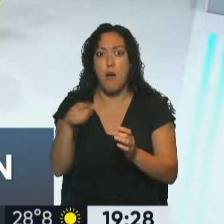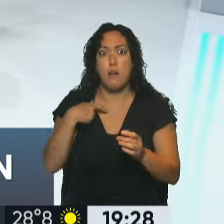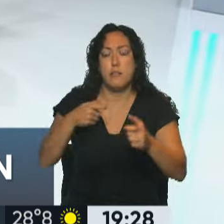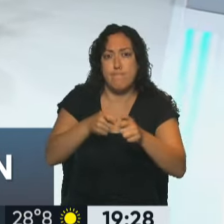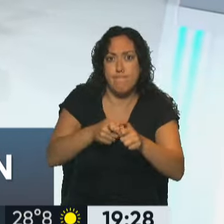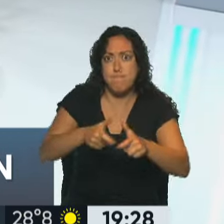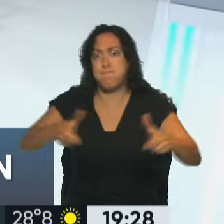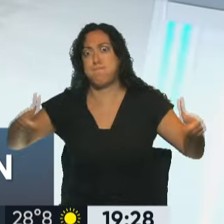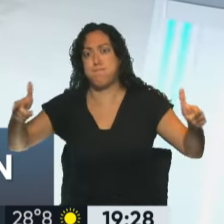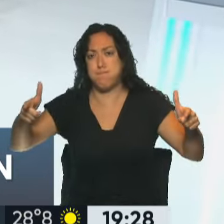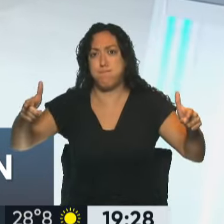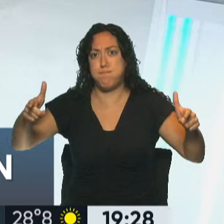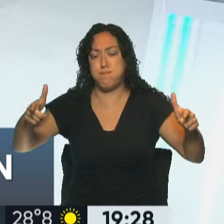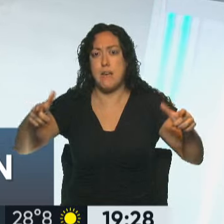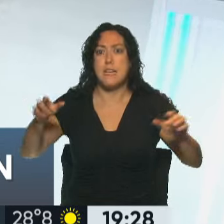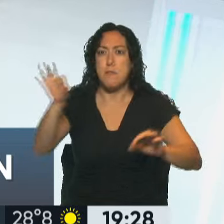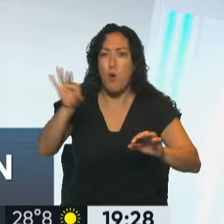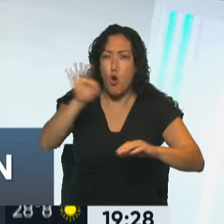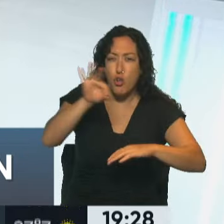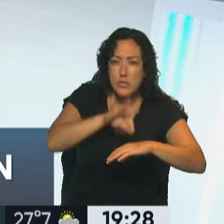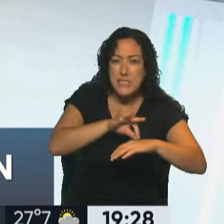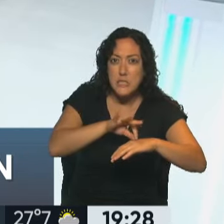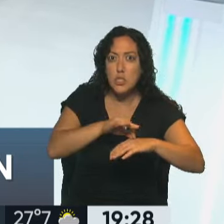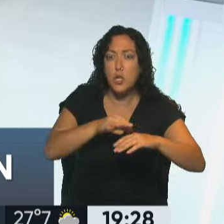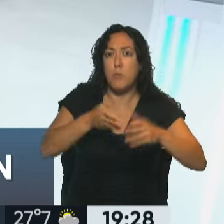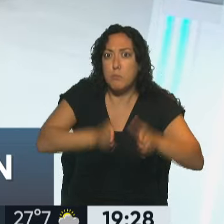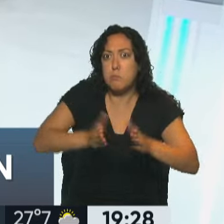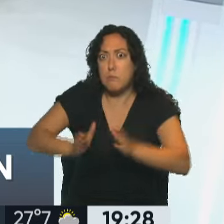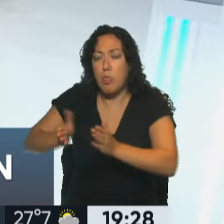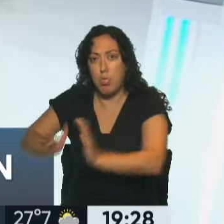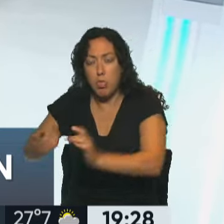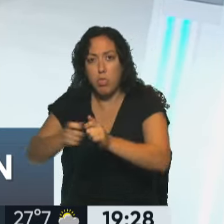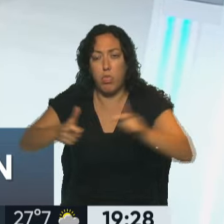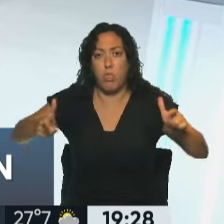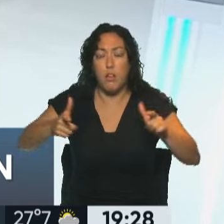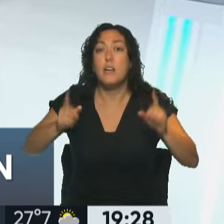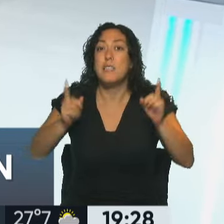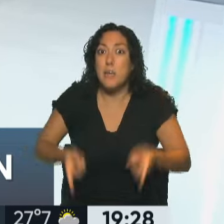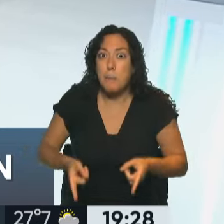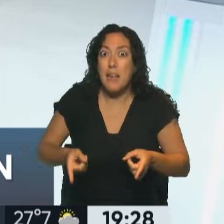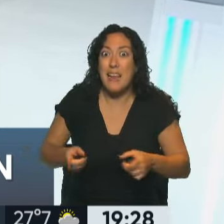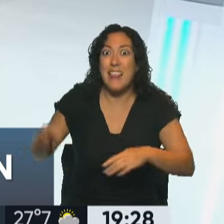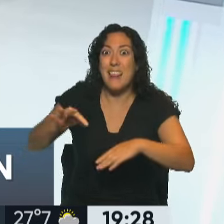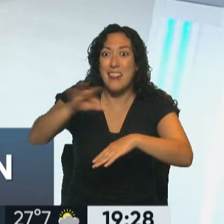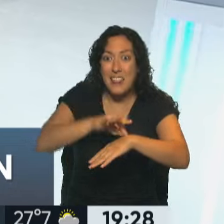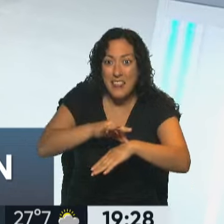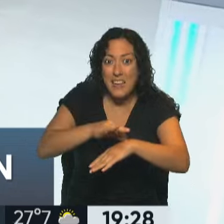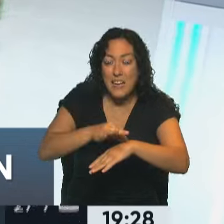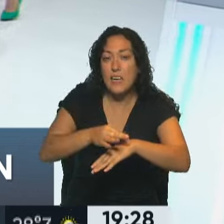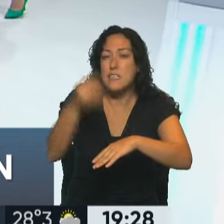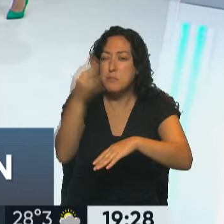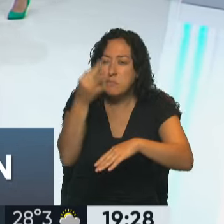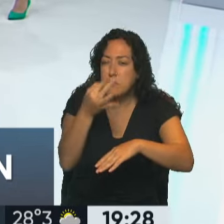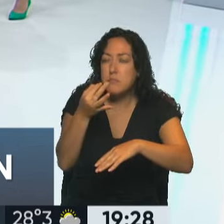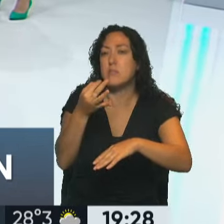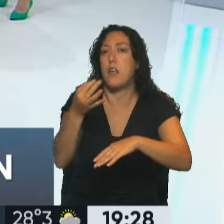exponencial de los insectos de los mosquitos pero también hay que hacer una diferenciación porque el que transmite el dengue es la edes a egipti cuando les